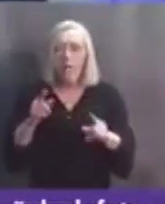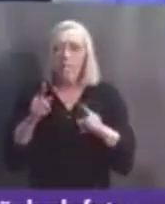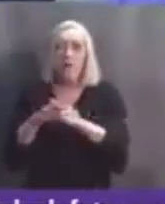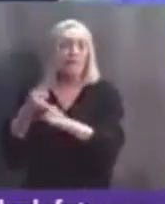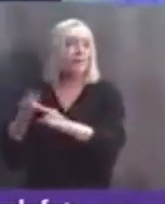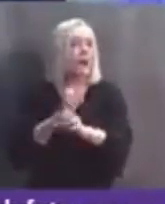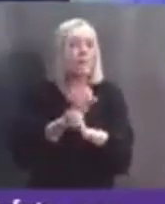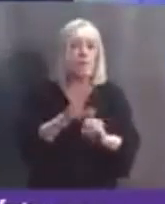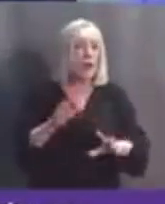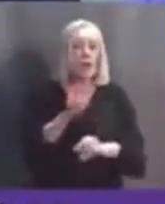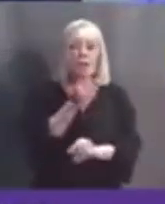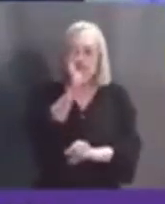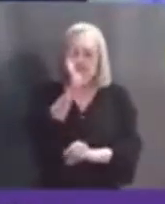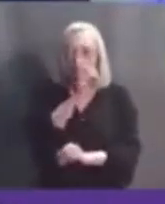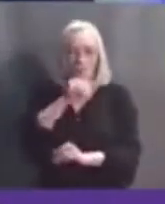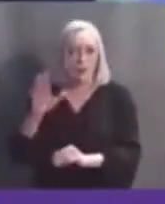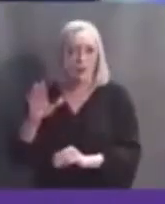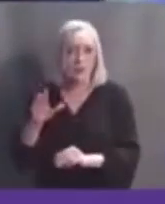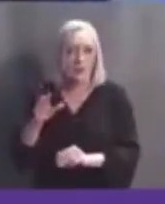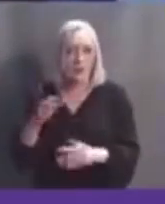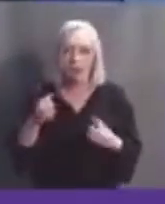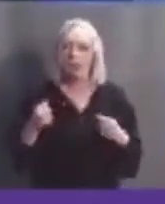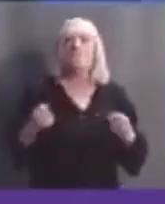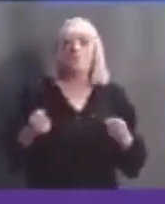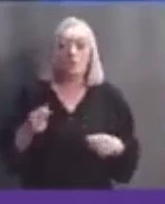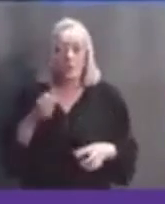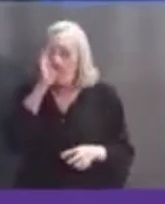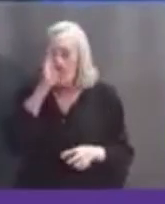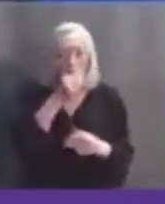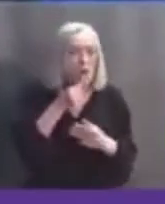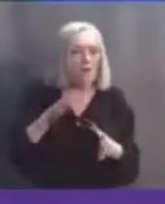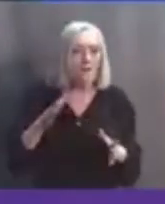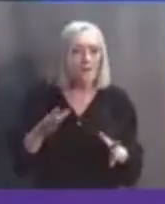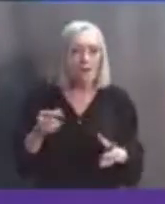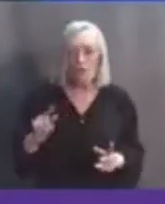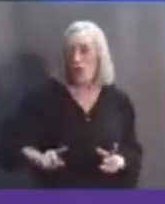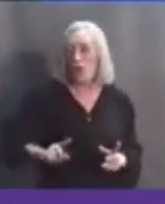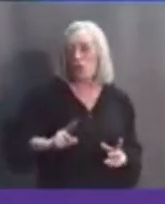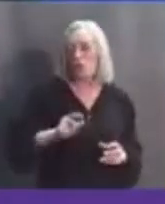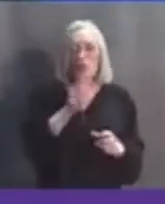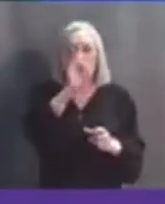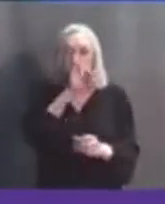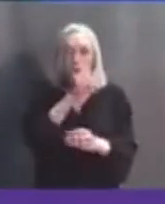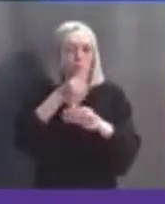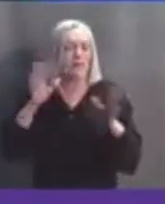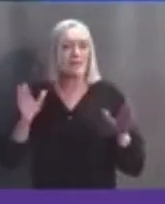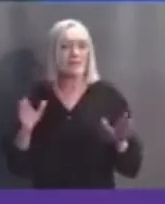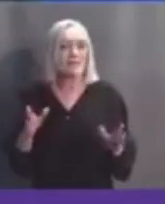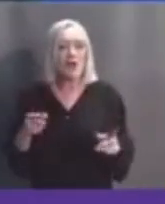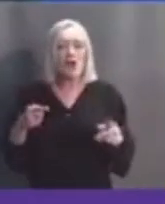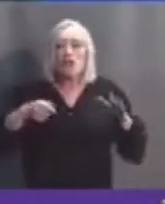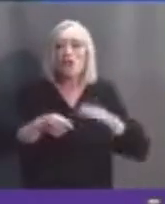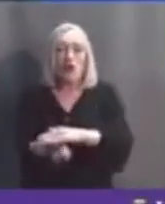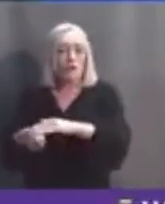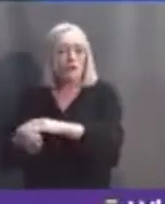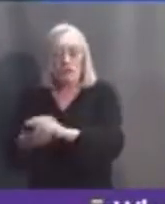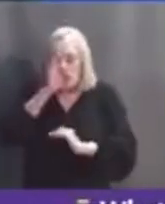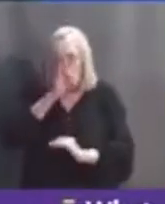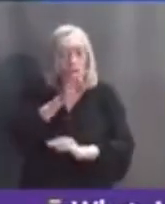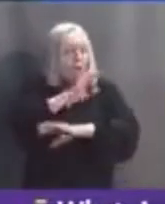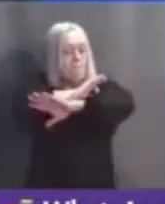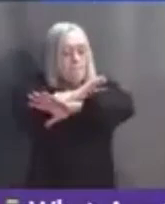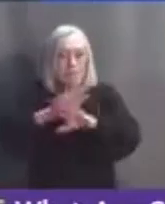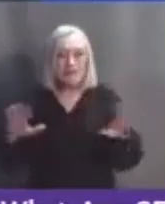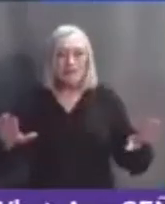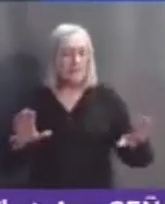política no más prepotencia no más soberbia no más corrupción basta